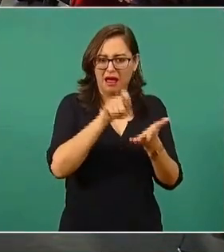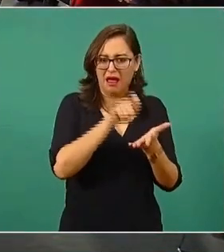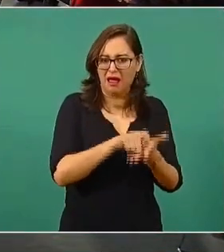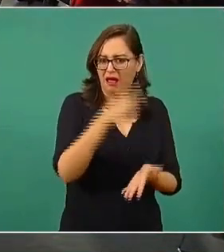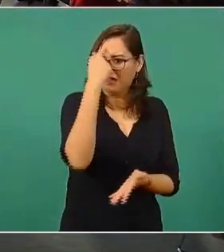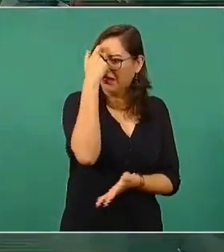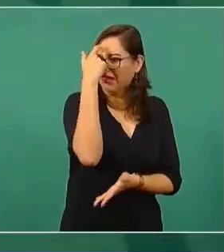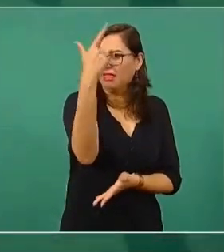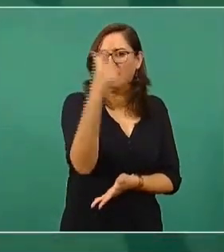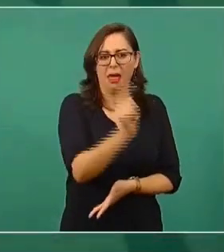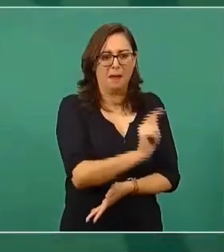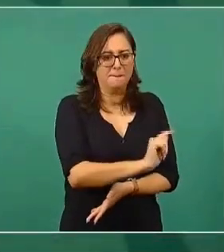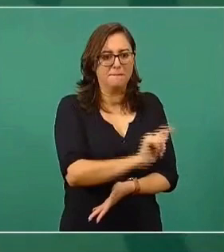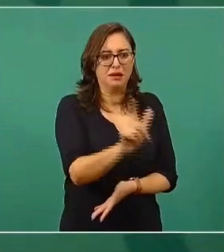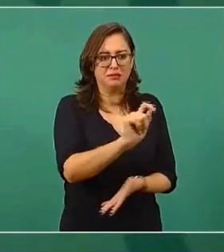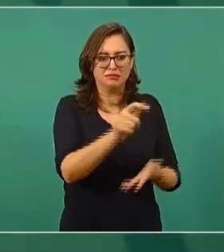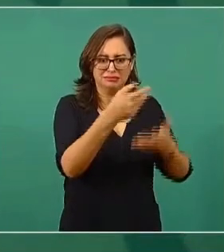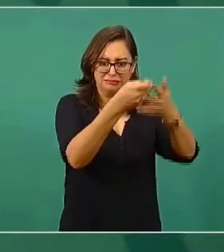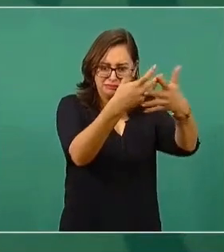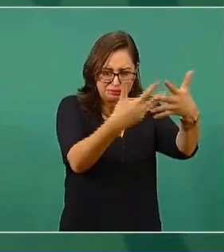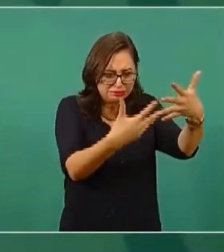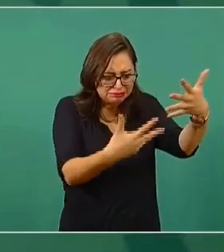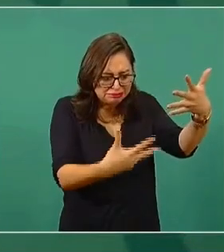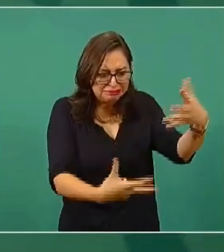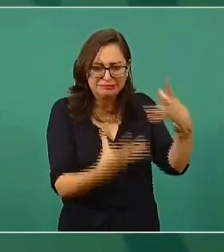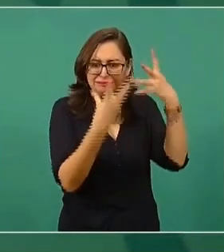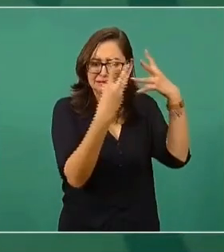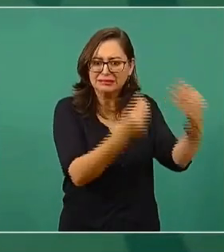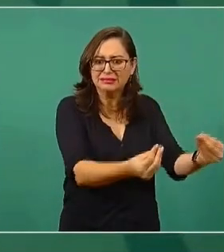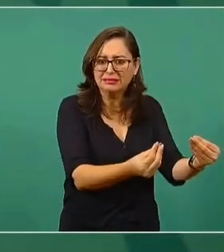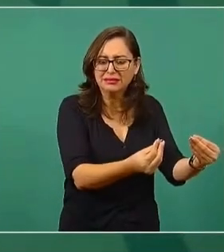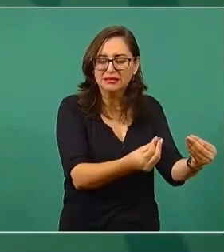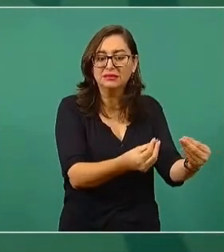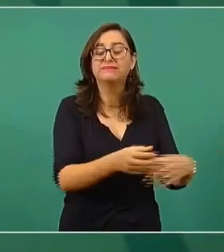escritores. Y yo decía: sí,